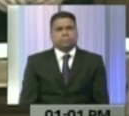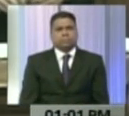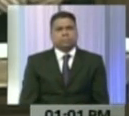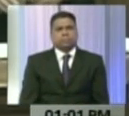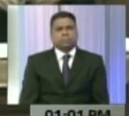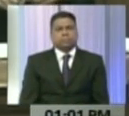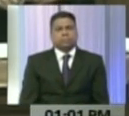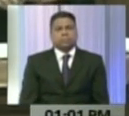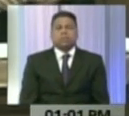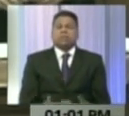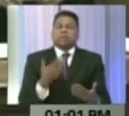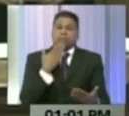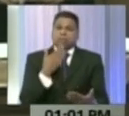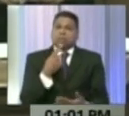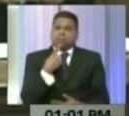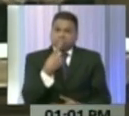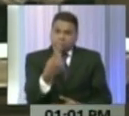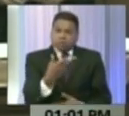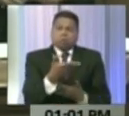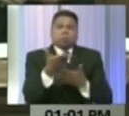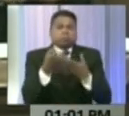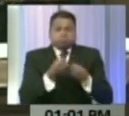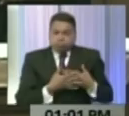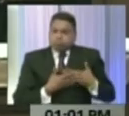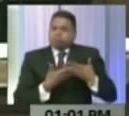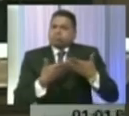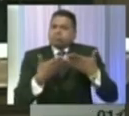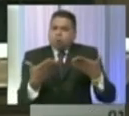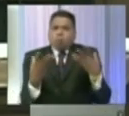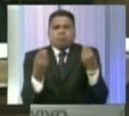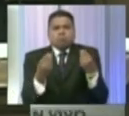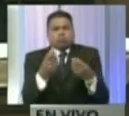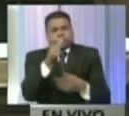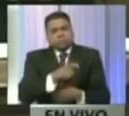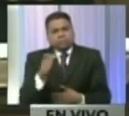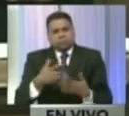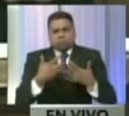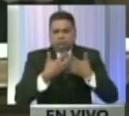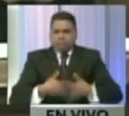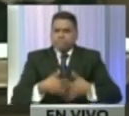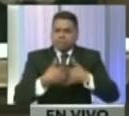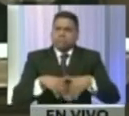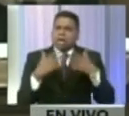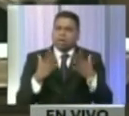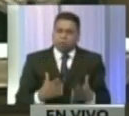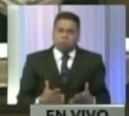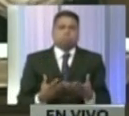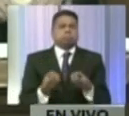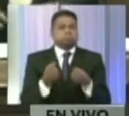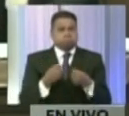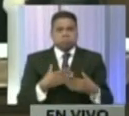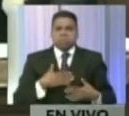Y le advierto que hay una buena disposición de gran parte de los compatriotas empresarios.